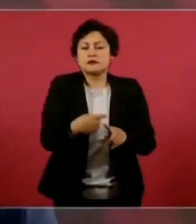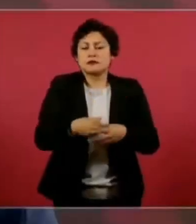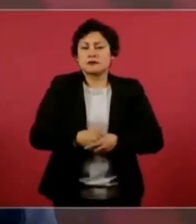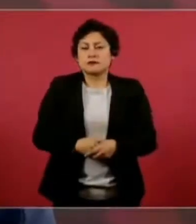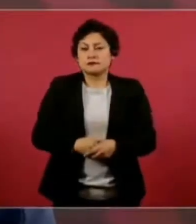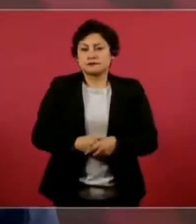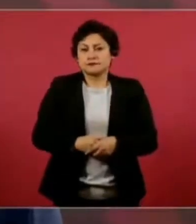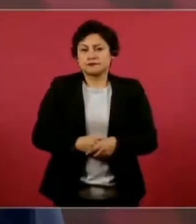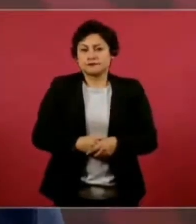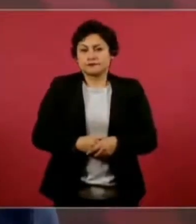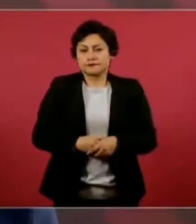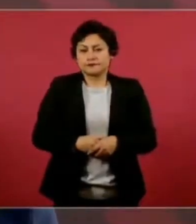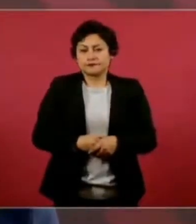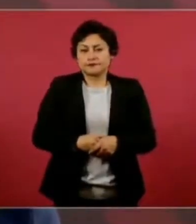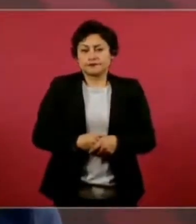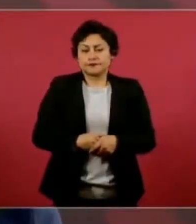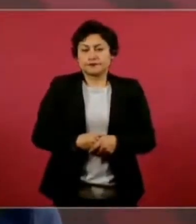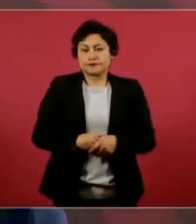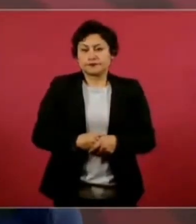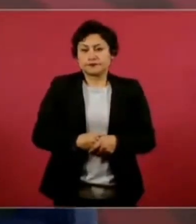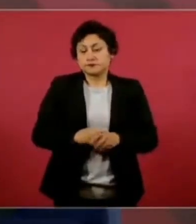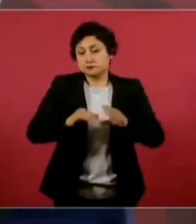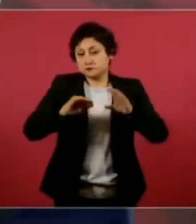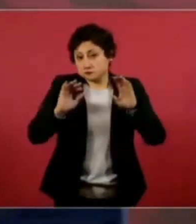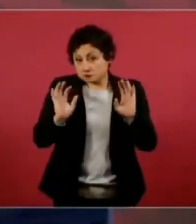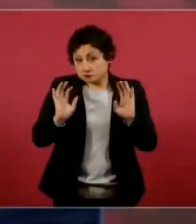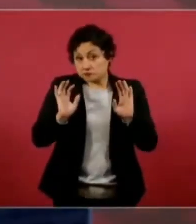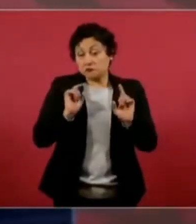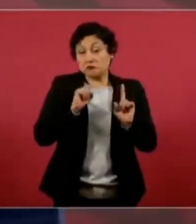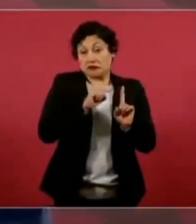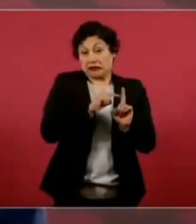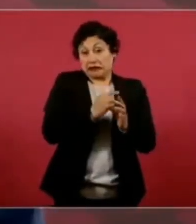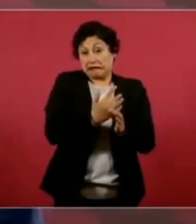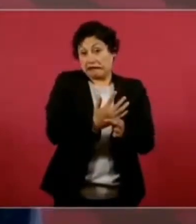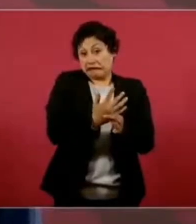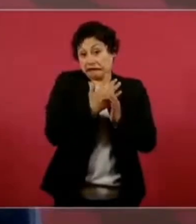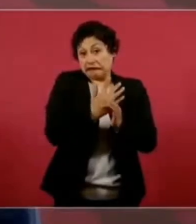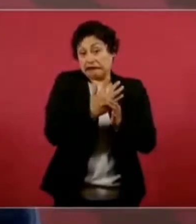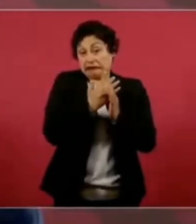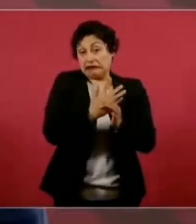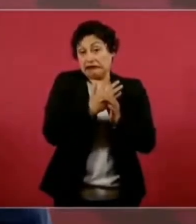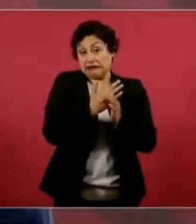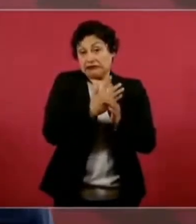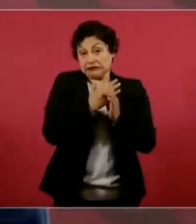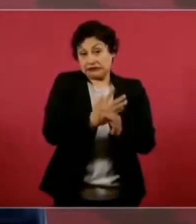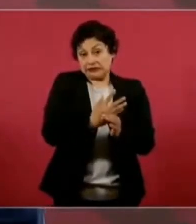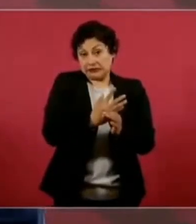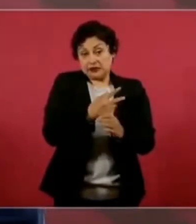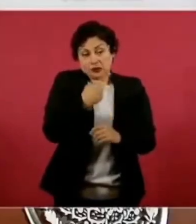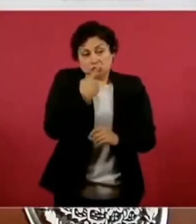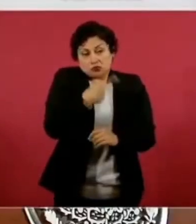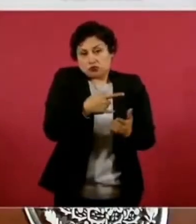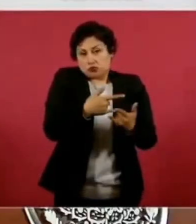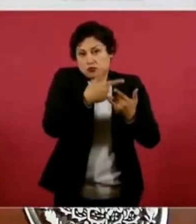El que le dijo, porque es la primera que sostiene esa versión.